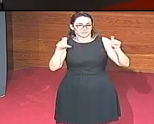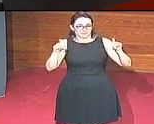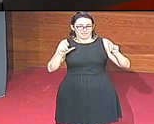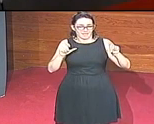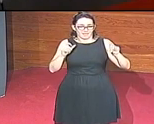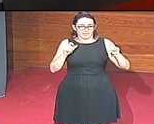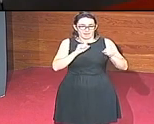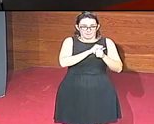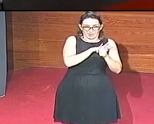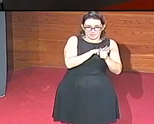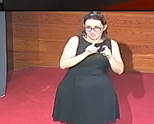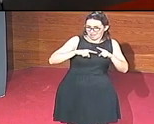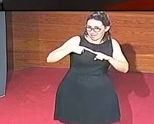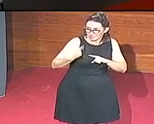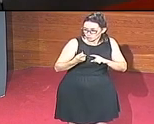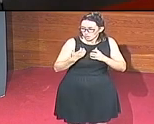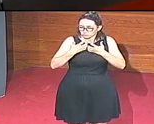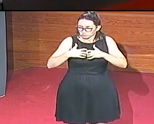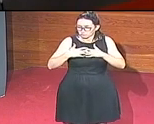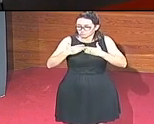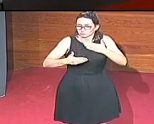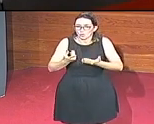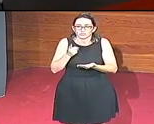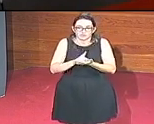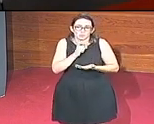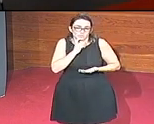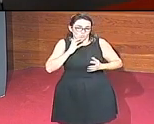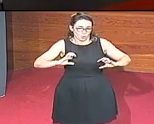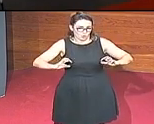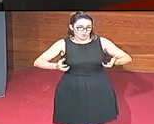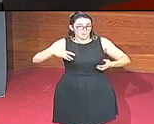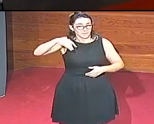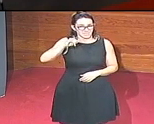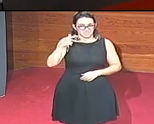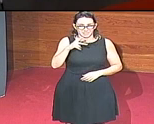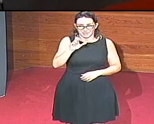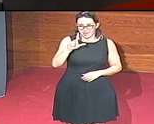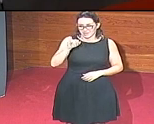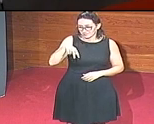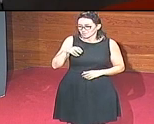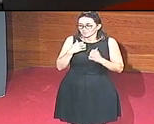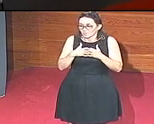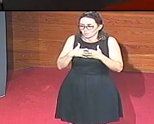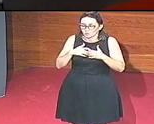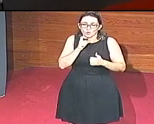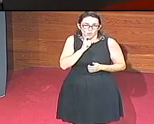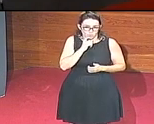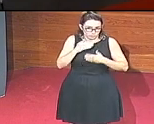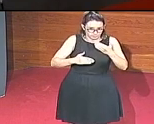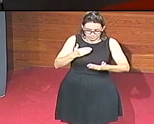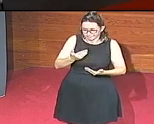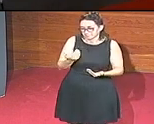de la pandemia las cuentas en formato cómicos como arranca la michelín pues nada pues lo cuentas ha formado como sidenor